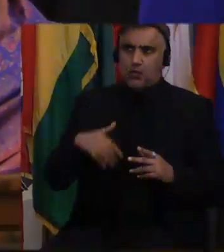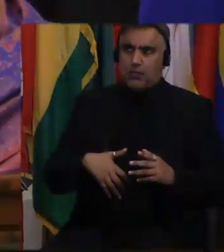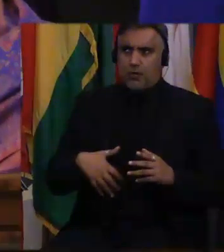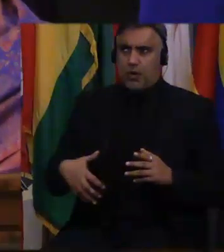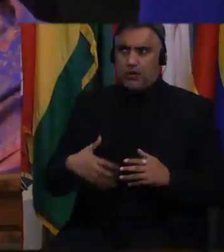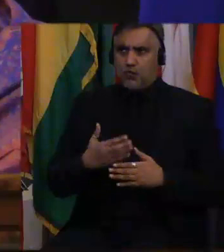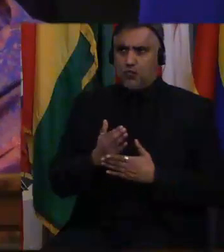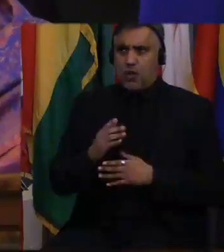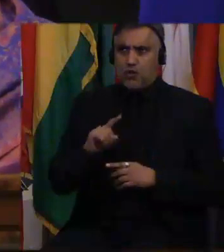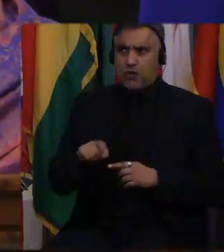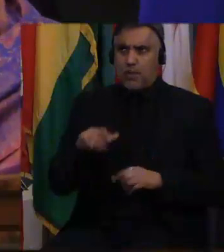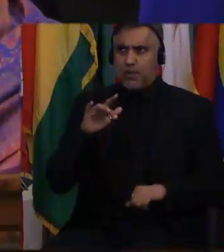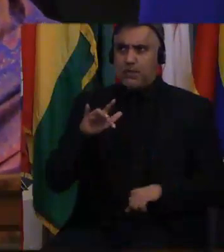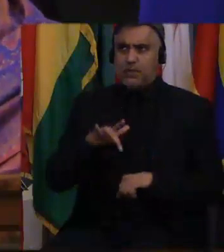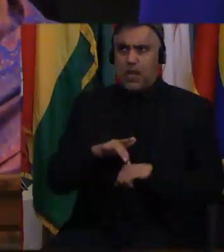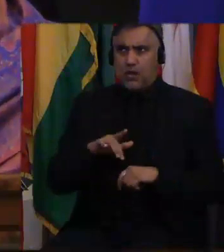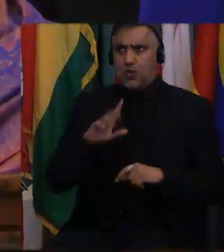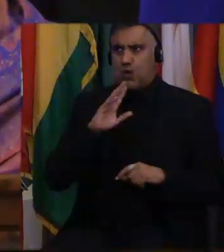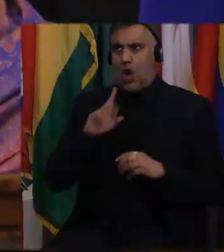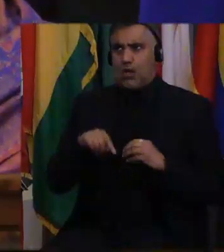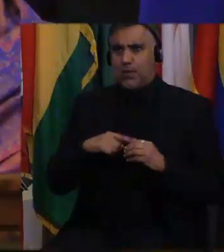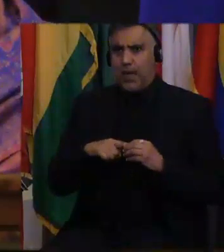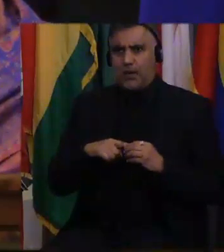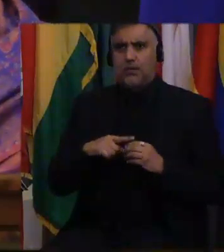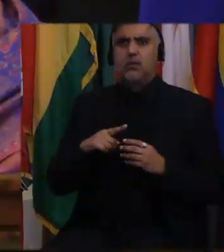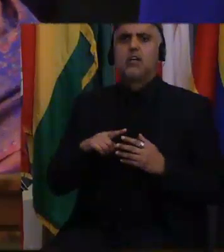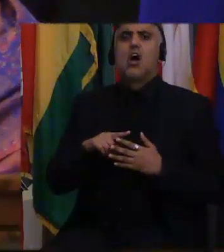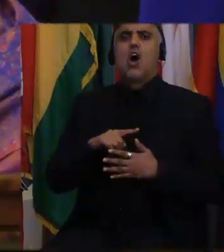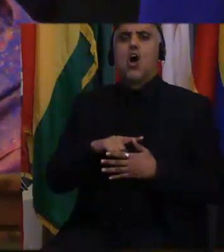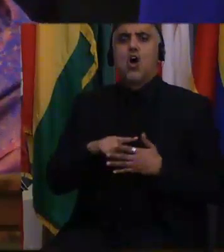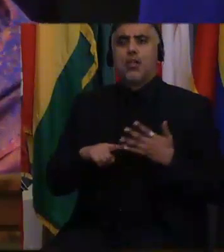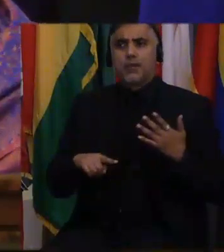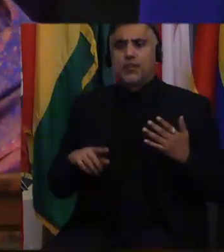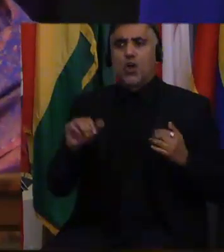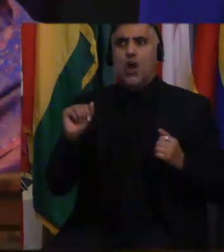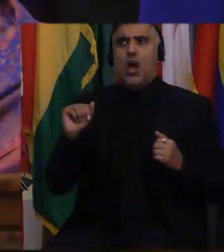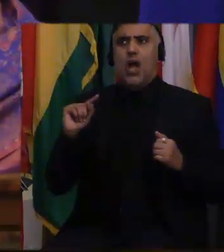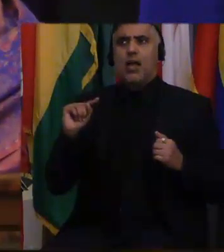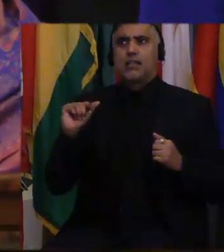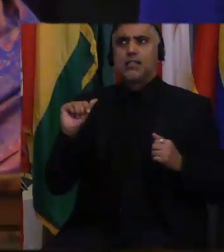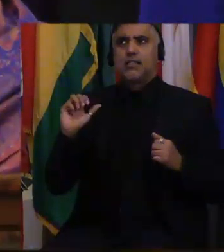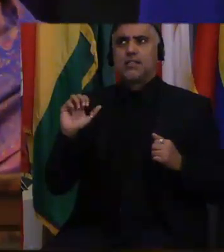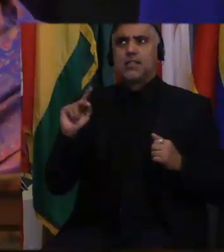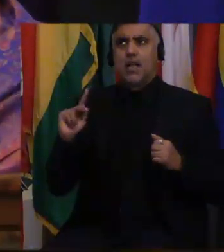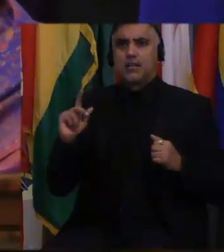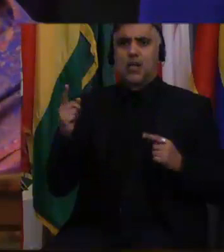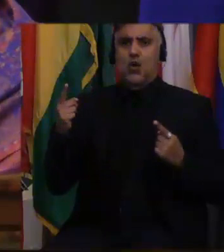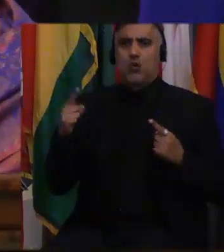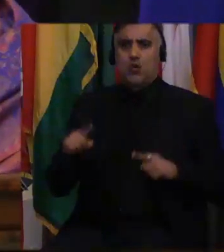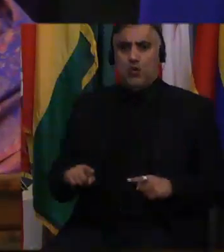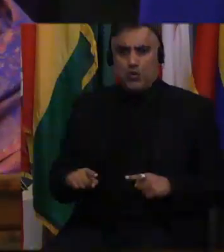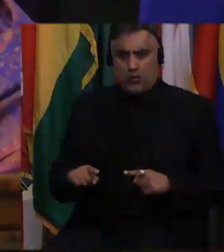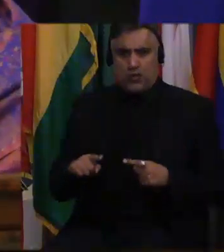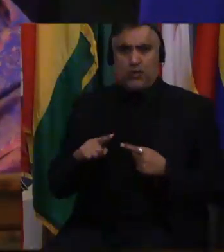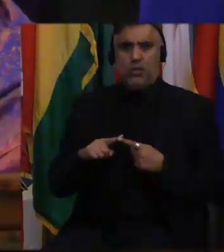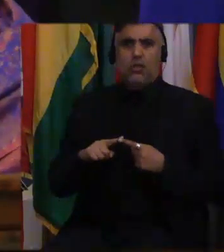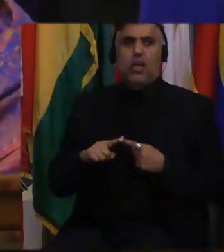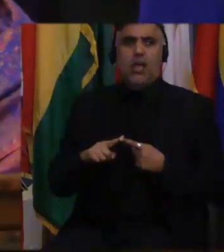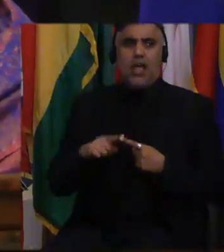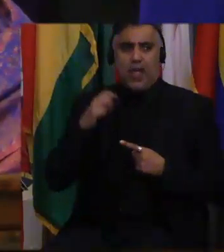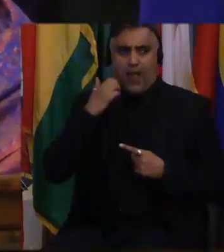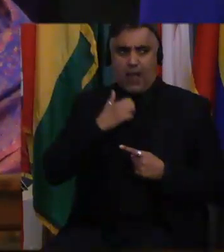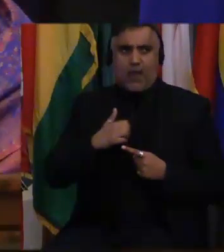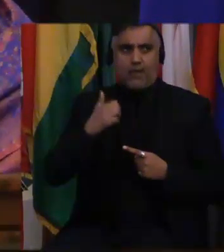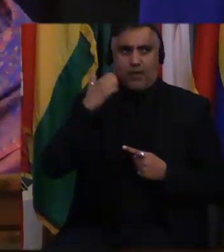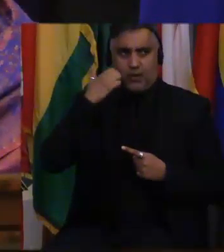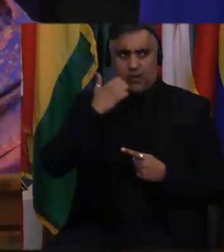tocarse ni de hablarse de ellos. Todo eso son ataques que se están concretando en ataques diarios a todas las ministras